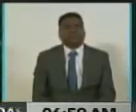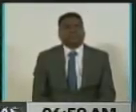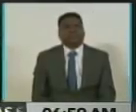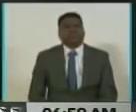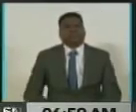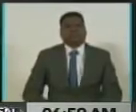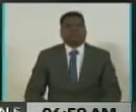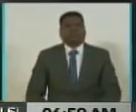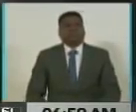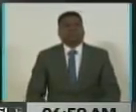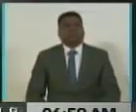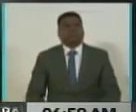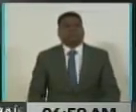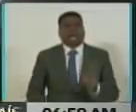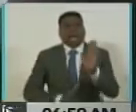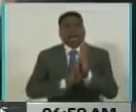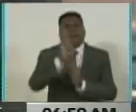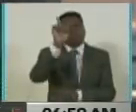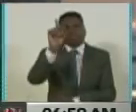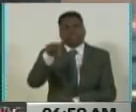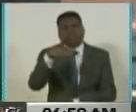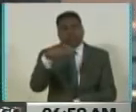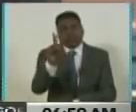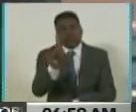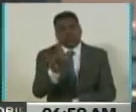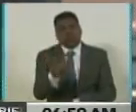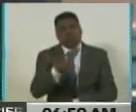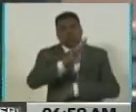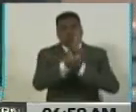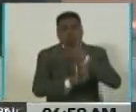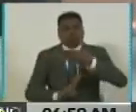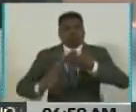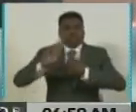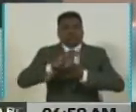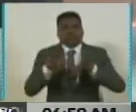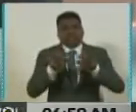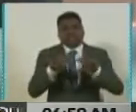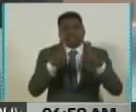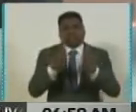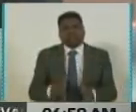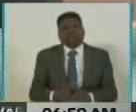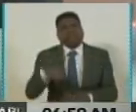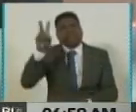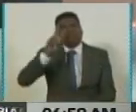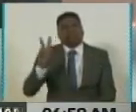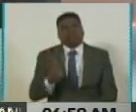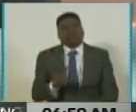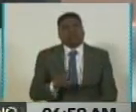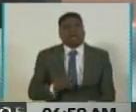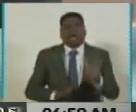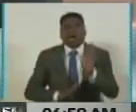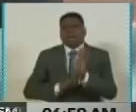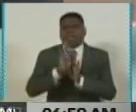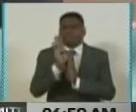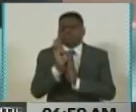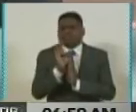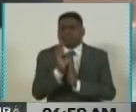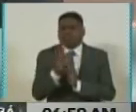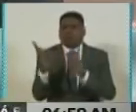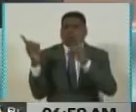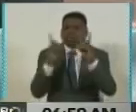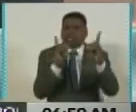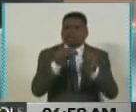auspiciado por UNASUR en Venezuela? Avanza, así algunos pretendan desconocer que avance. El diálogo es el